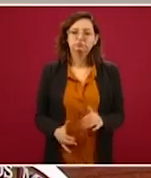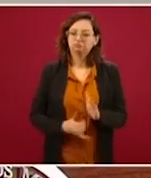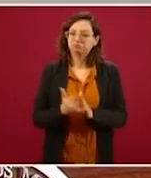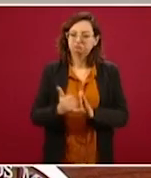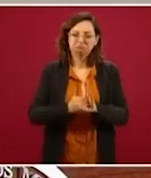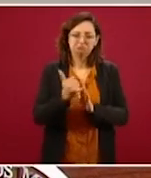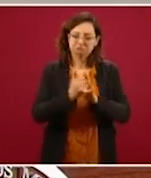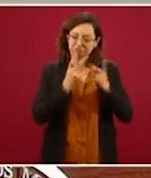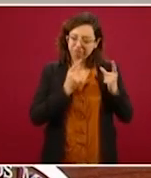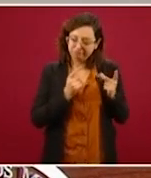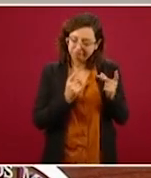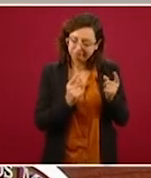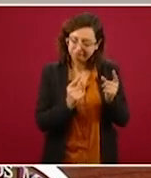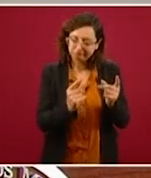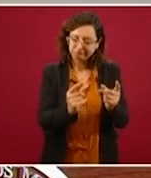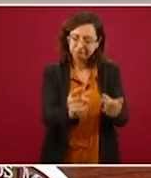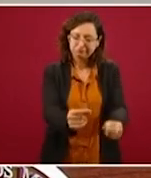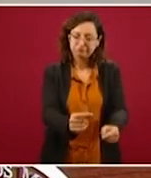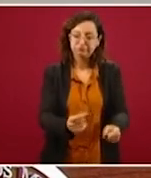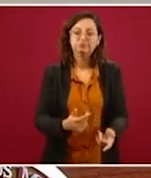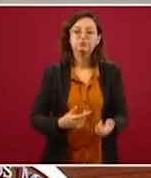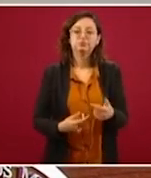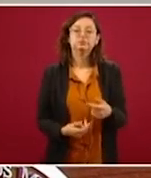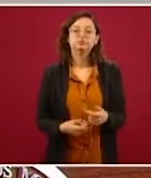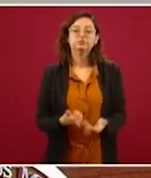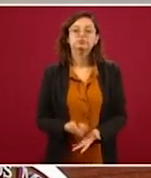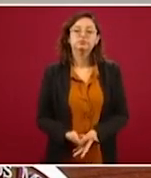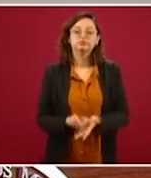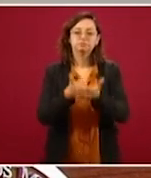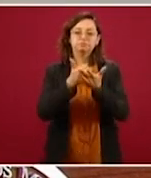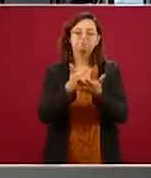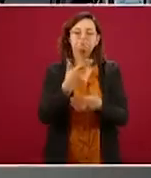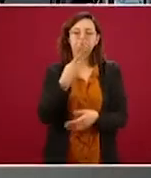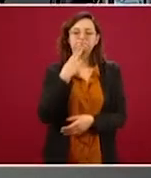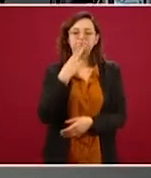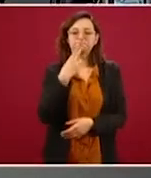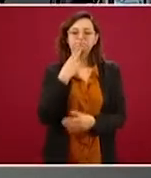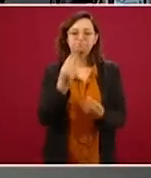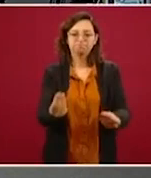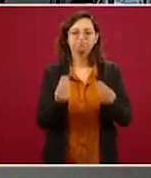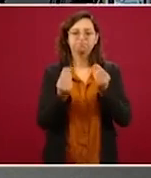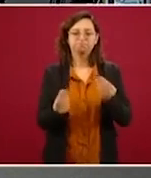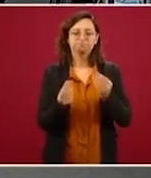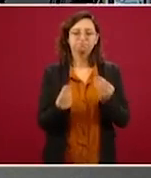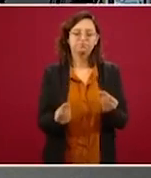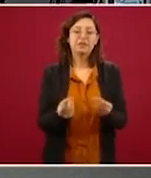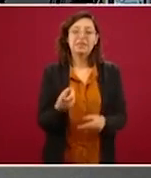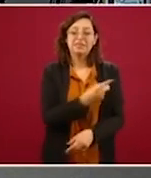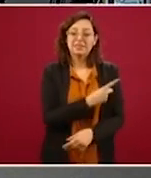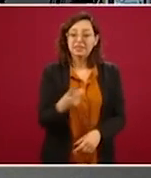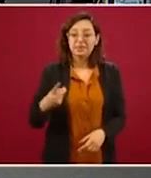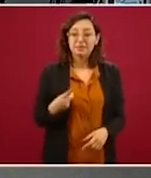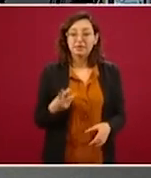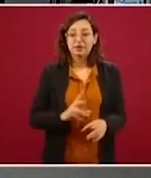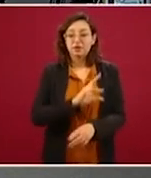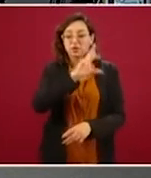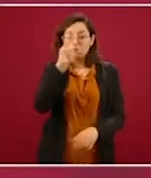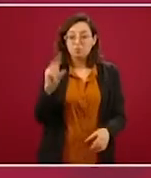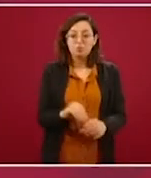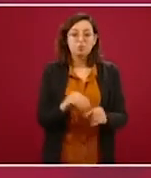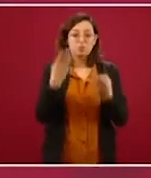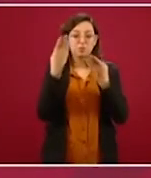construcción. Que esto va a ser de mucha utilidad, el tener toda esta red, toda